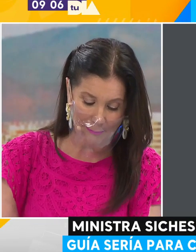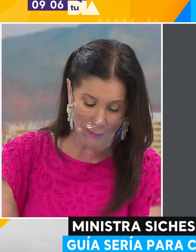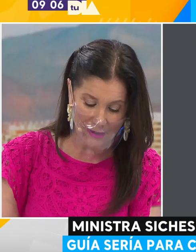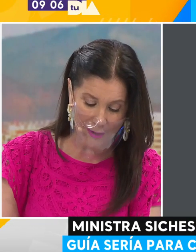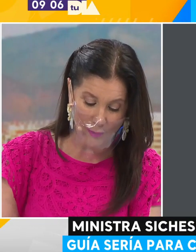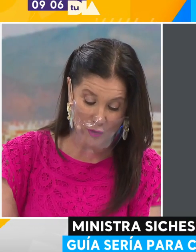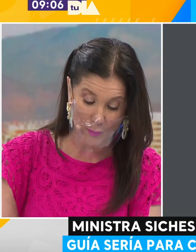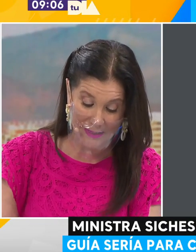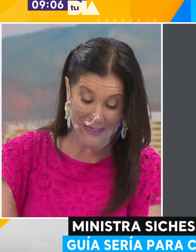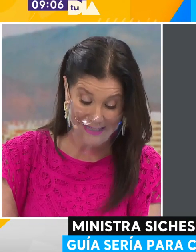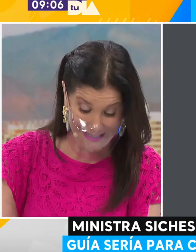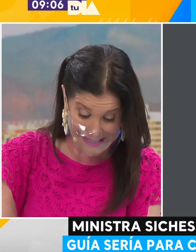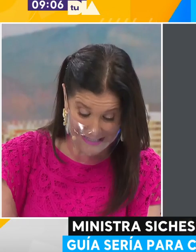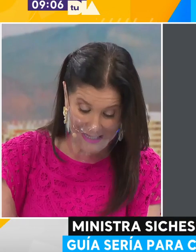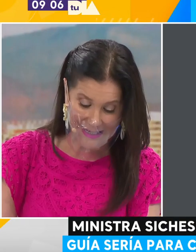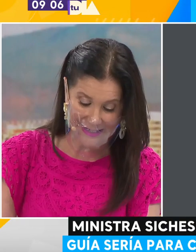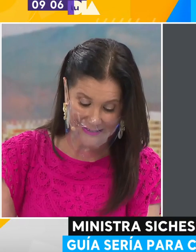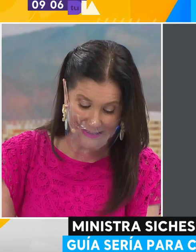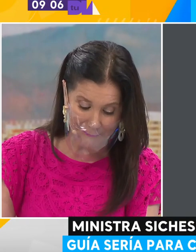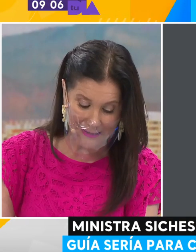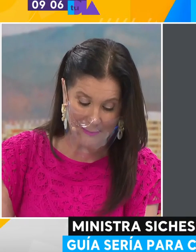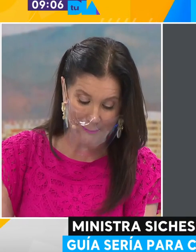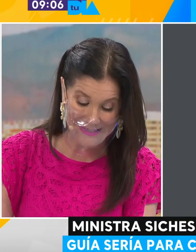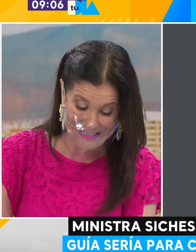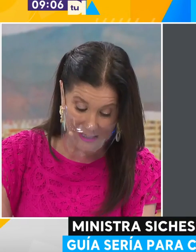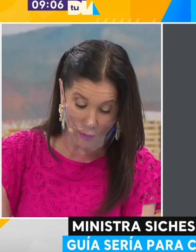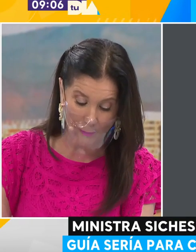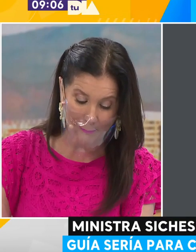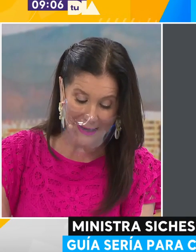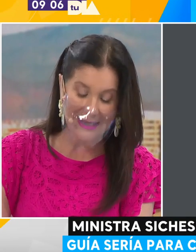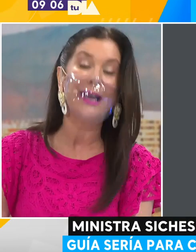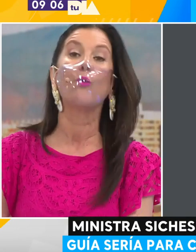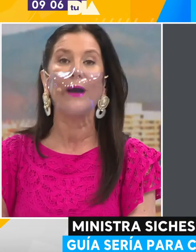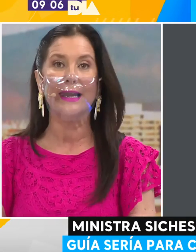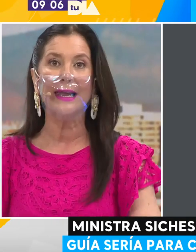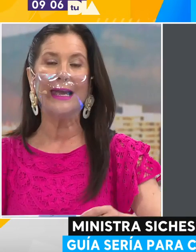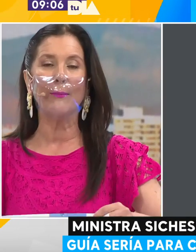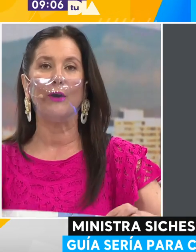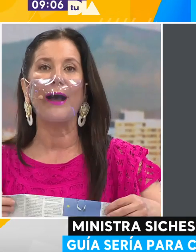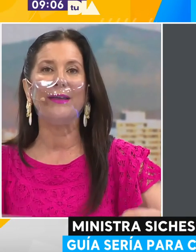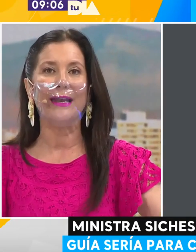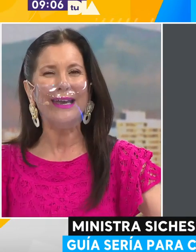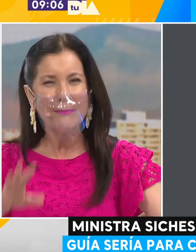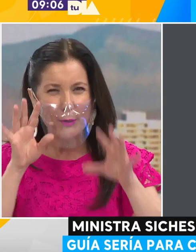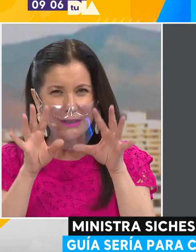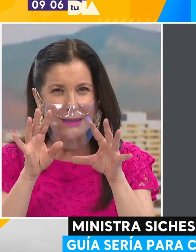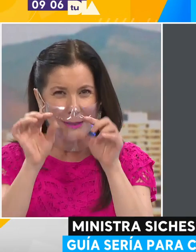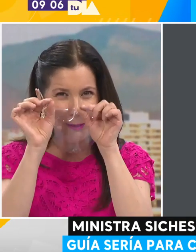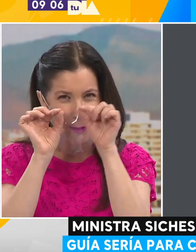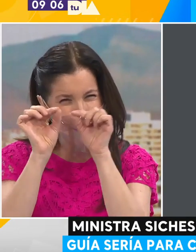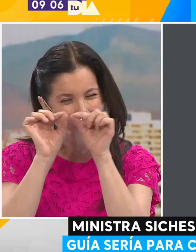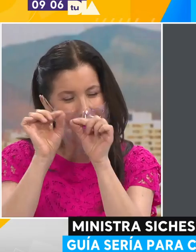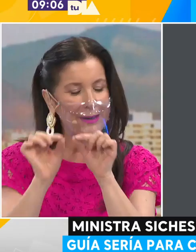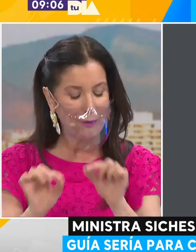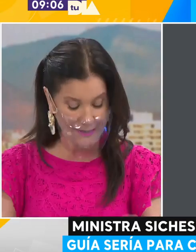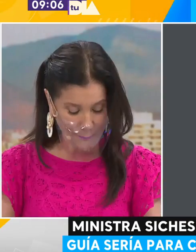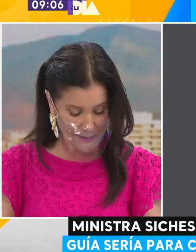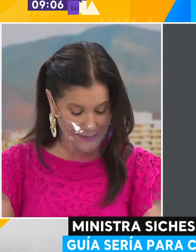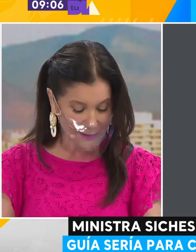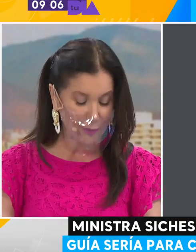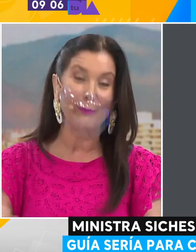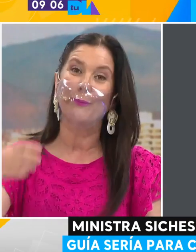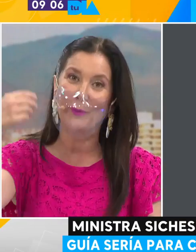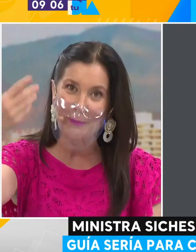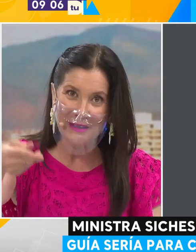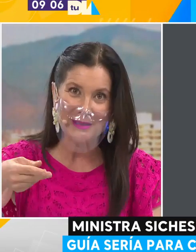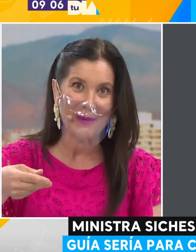periodistas Paula Huenchumil Jerez y Estefany Pacheco Pailahual. Bueno, a ver, importante para que nos vayamos